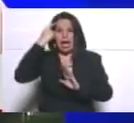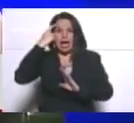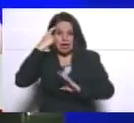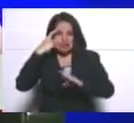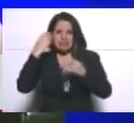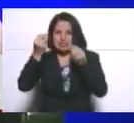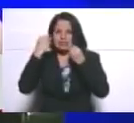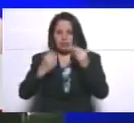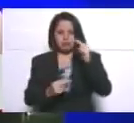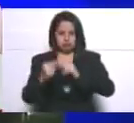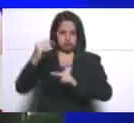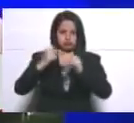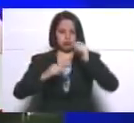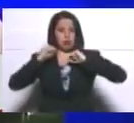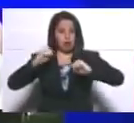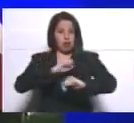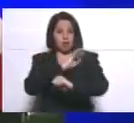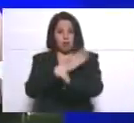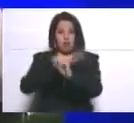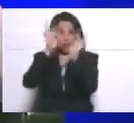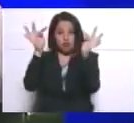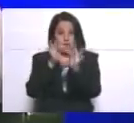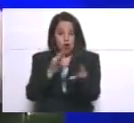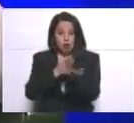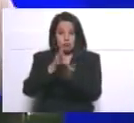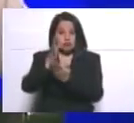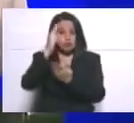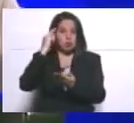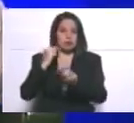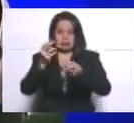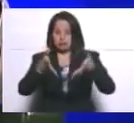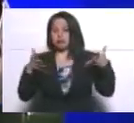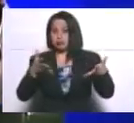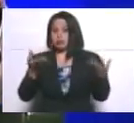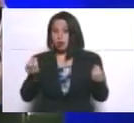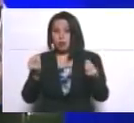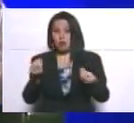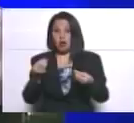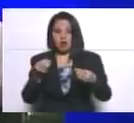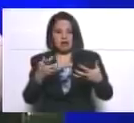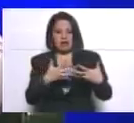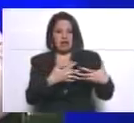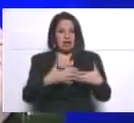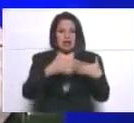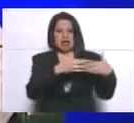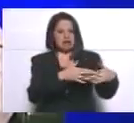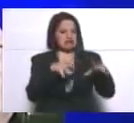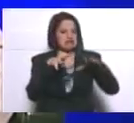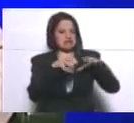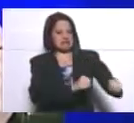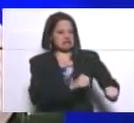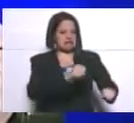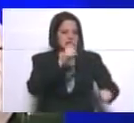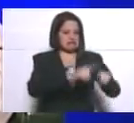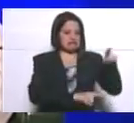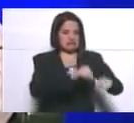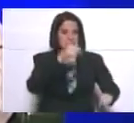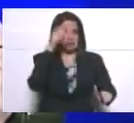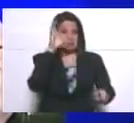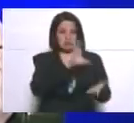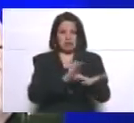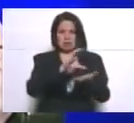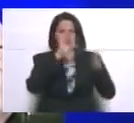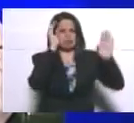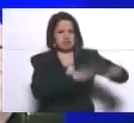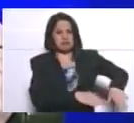en construir el modelo bolivariano, que es un modelo victorioso frente al modelo capitalista, no hubiese el pueblo de Venezuela